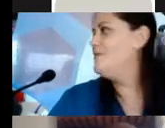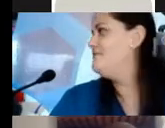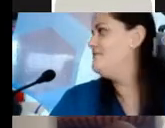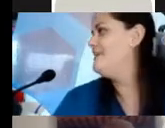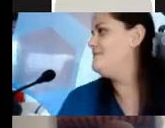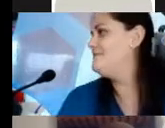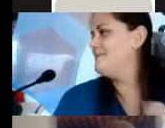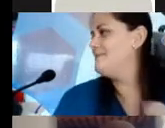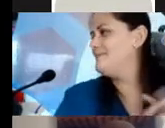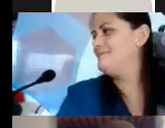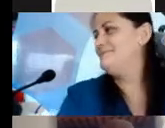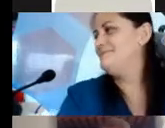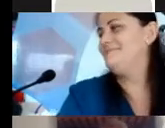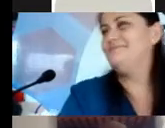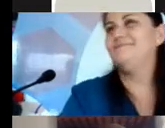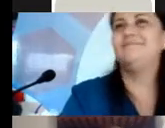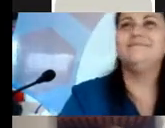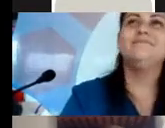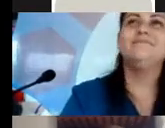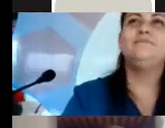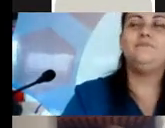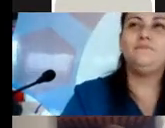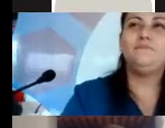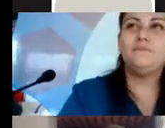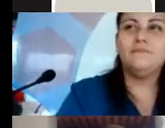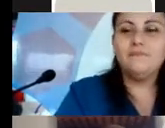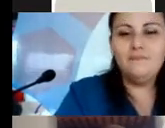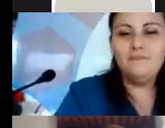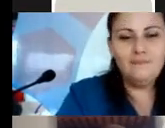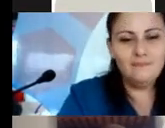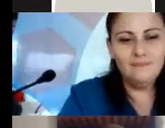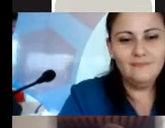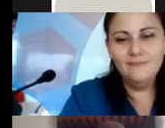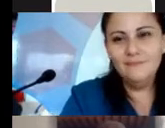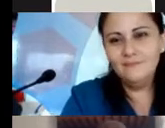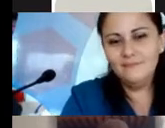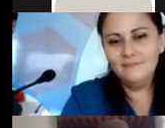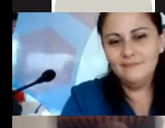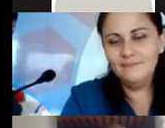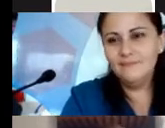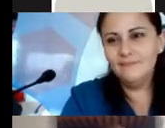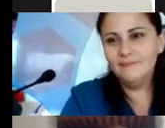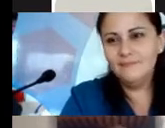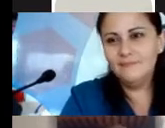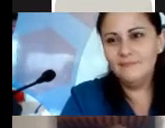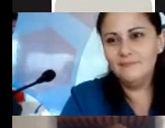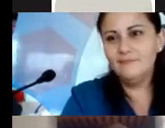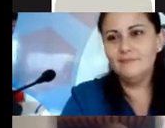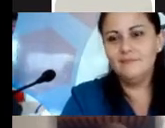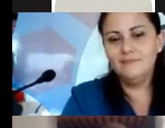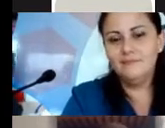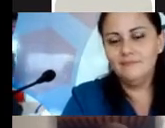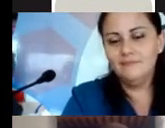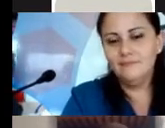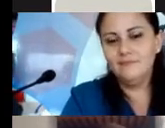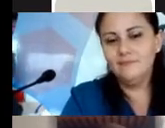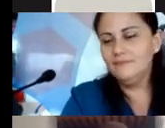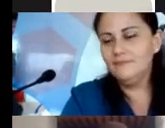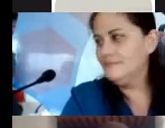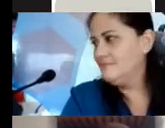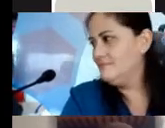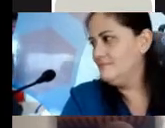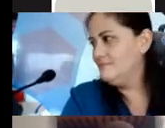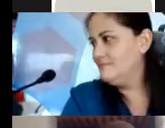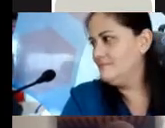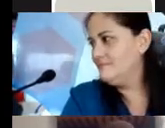porque esa madera, ¿dónde está aplicada? En la silla de rueda, desde la base móvil, yo tengo movimiento, vibración, los